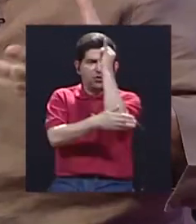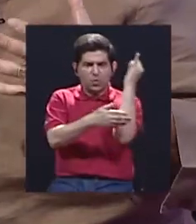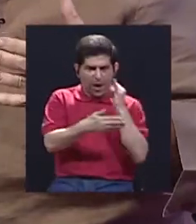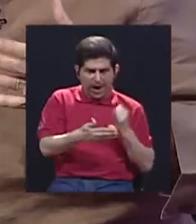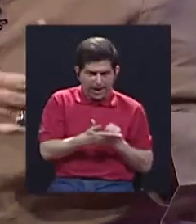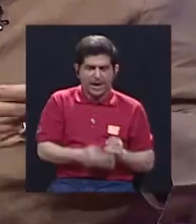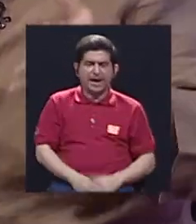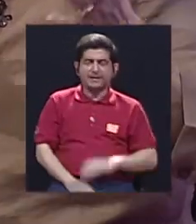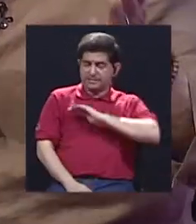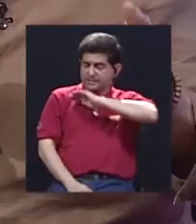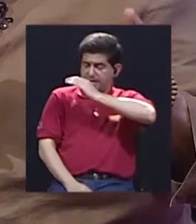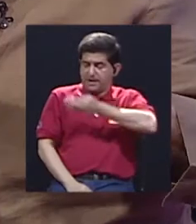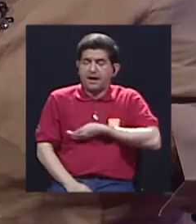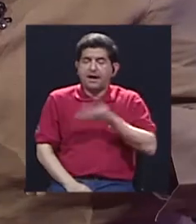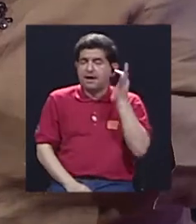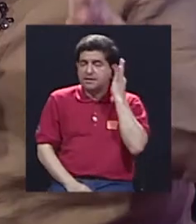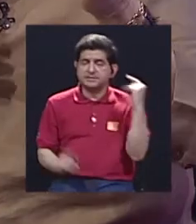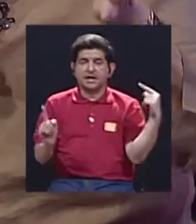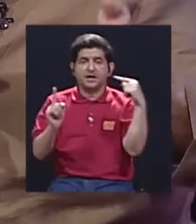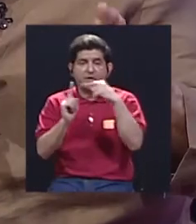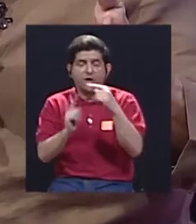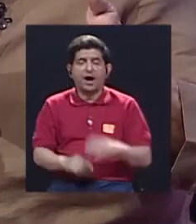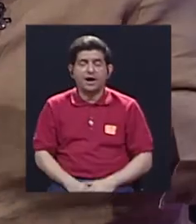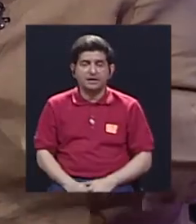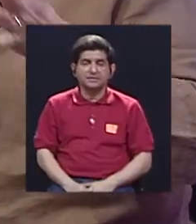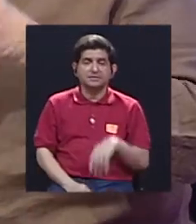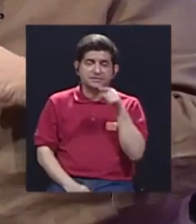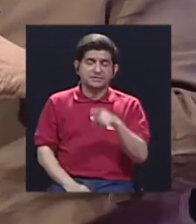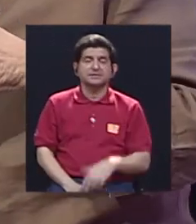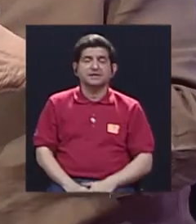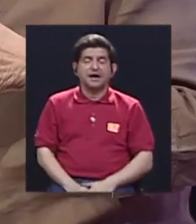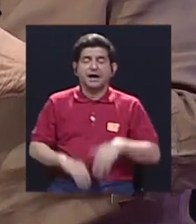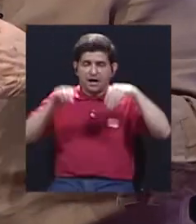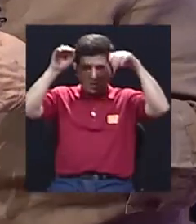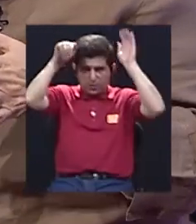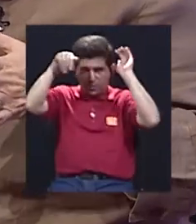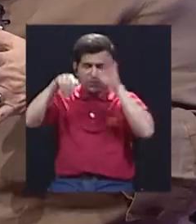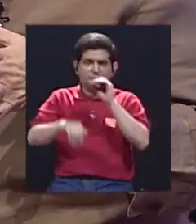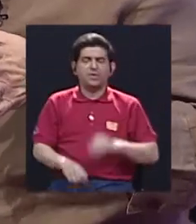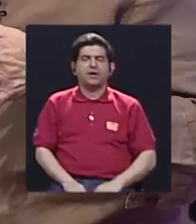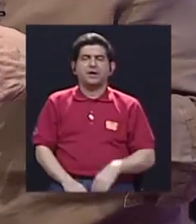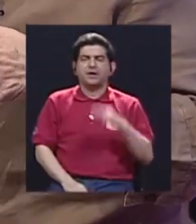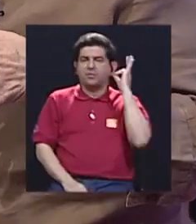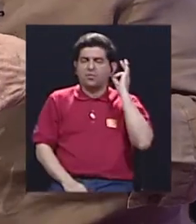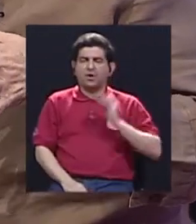través del seno femenino hasta terminar en las chicas de Playboy y los implantes mamarios.